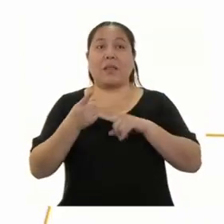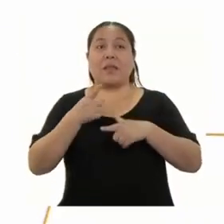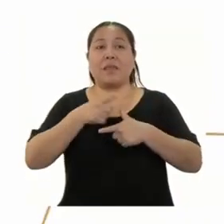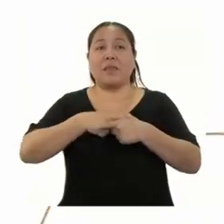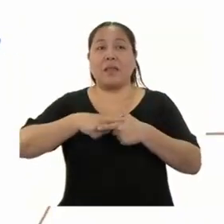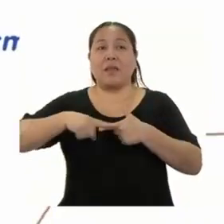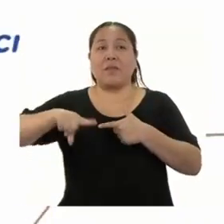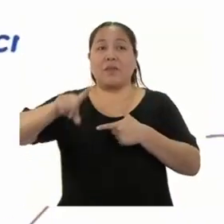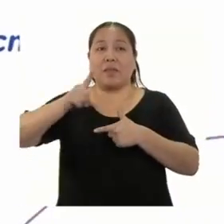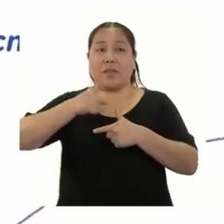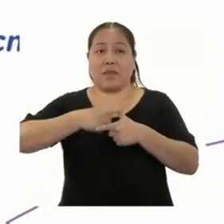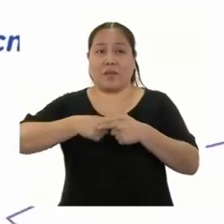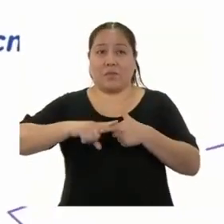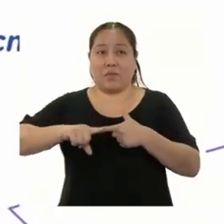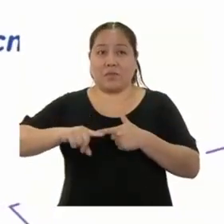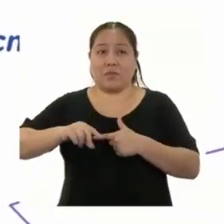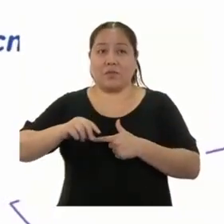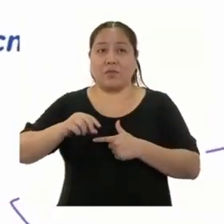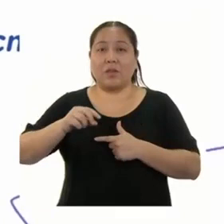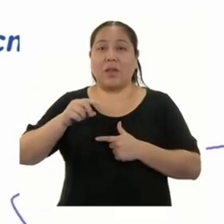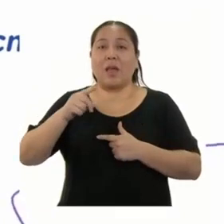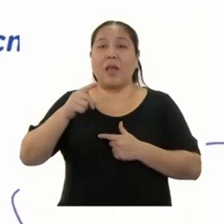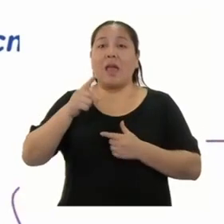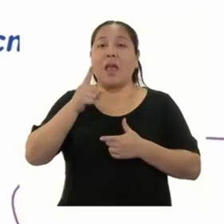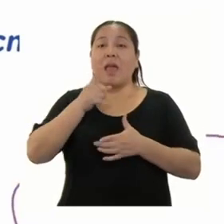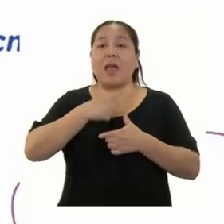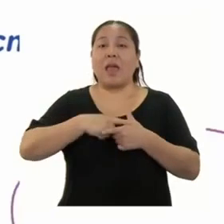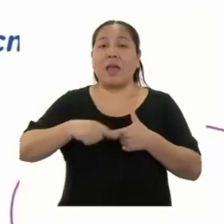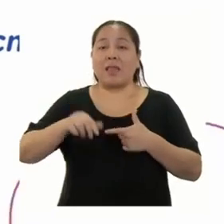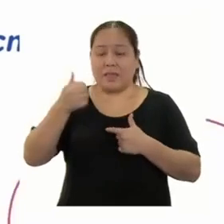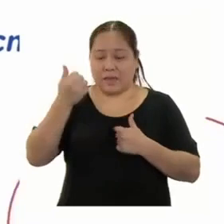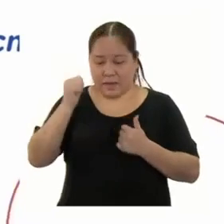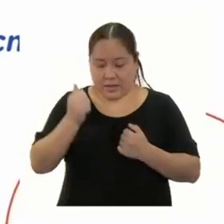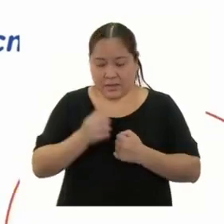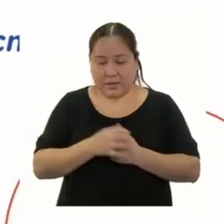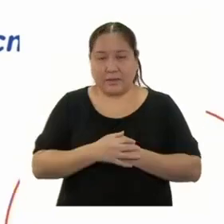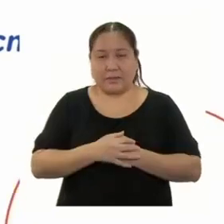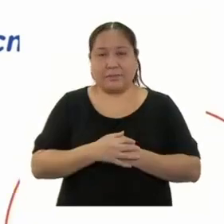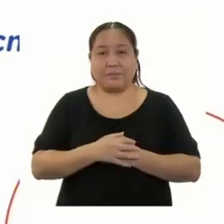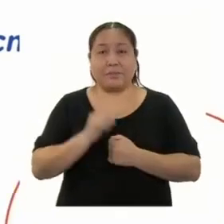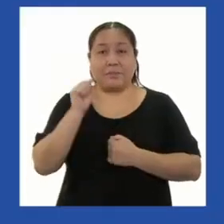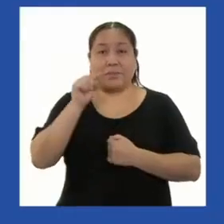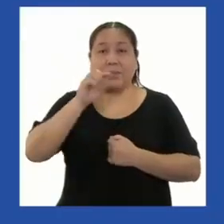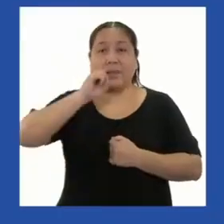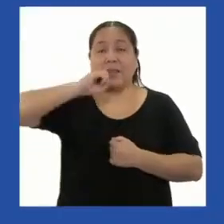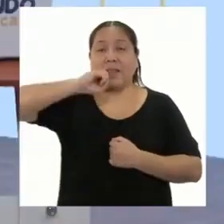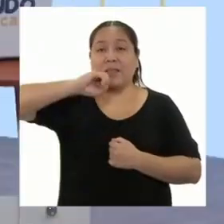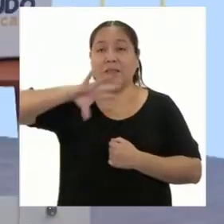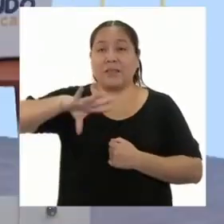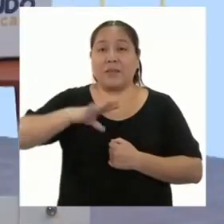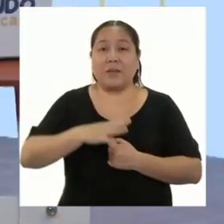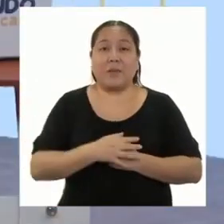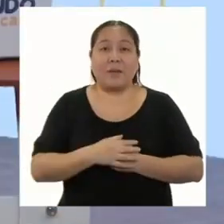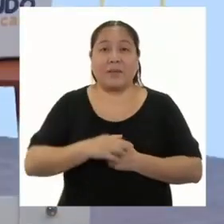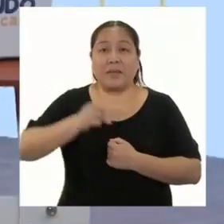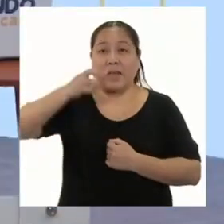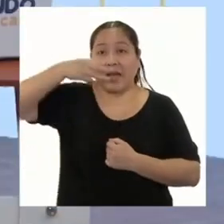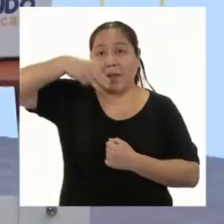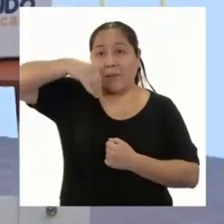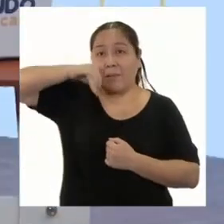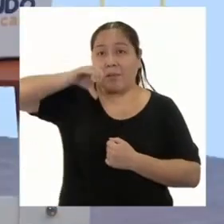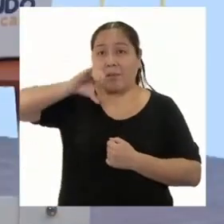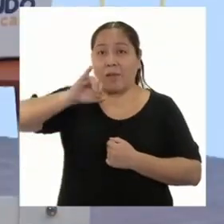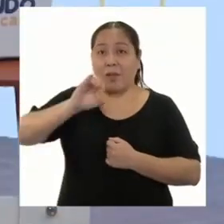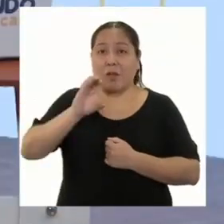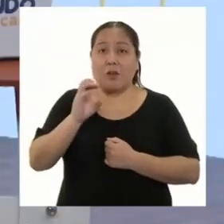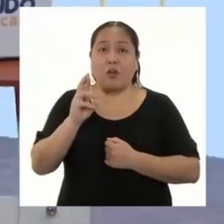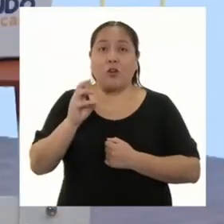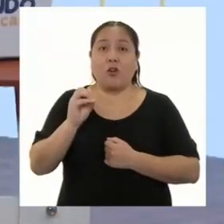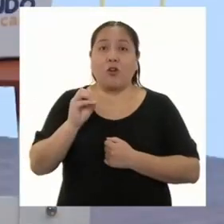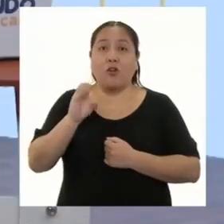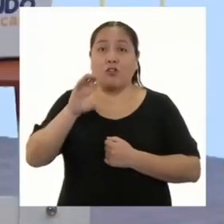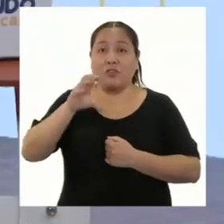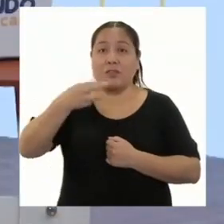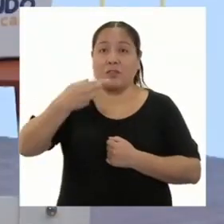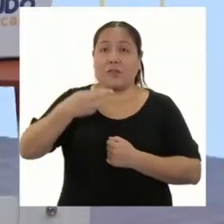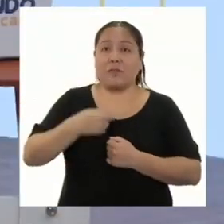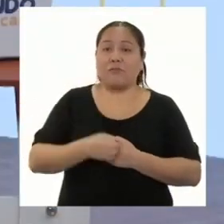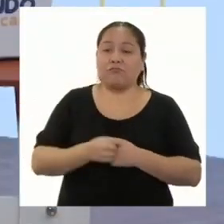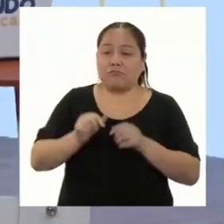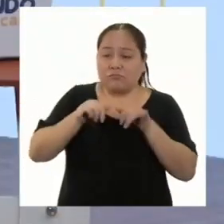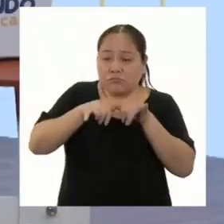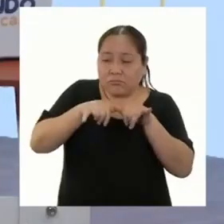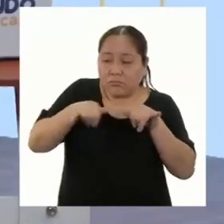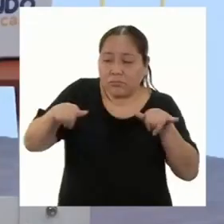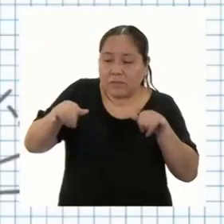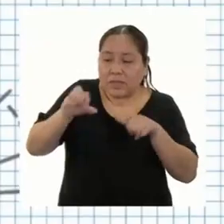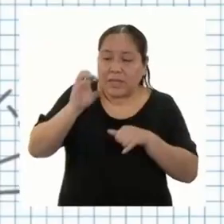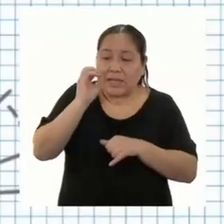dividimos entre 10. Así decimos que el microchip original mide